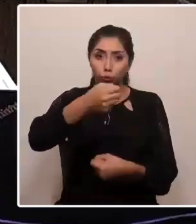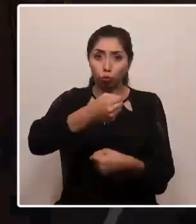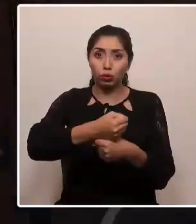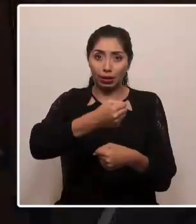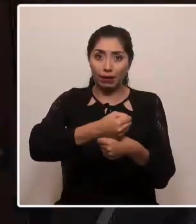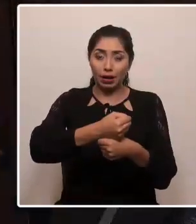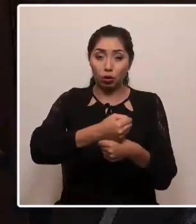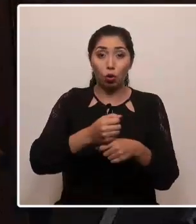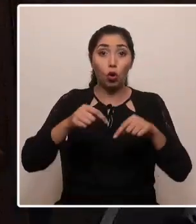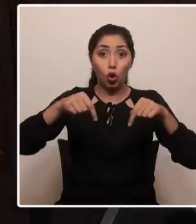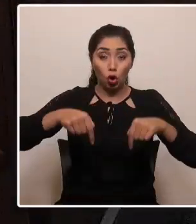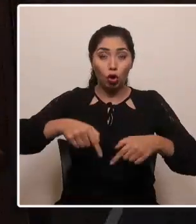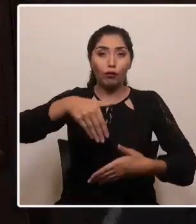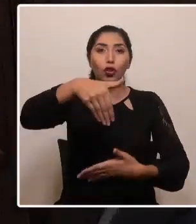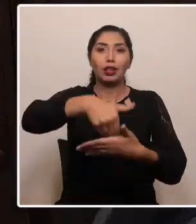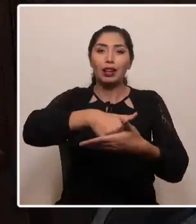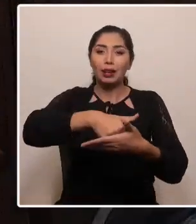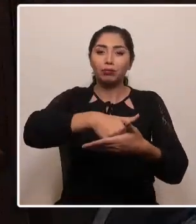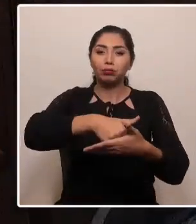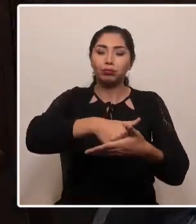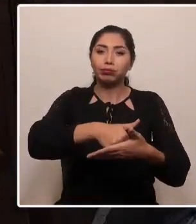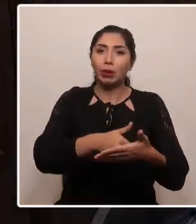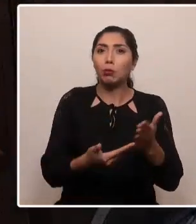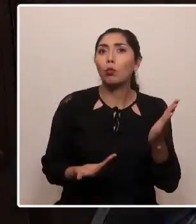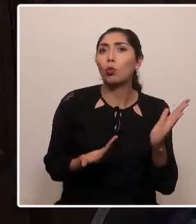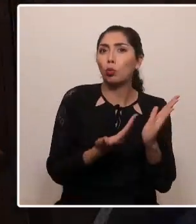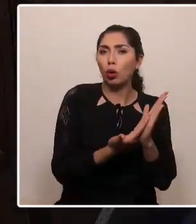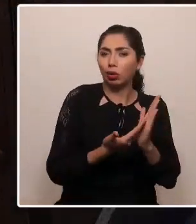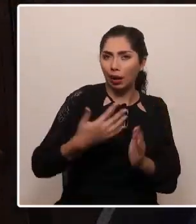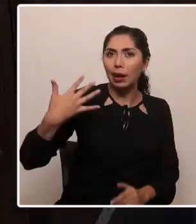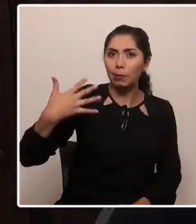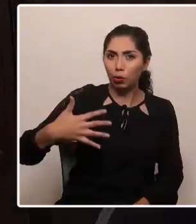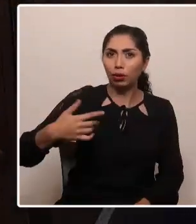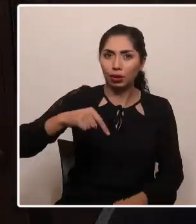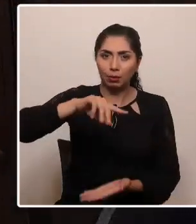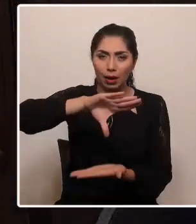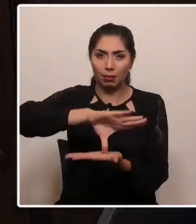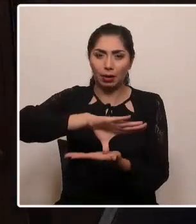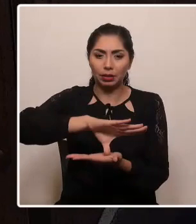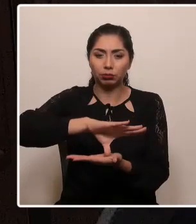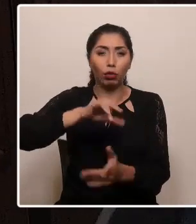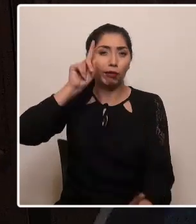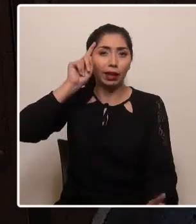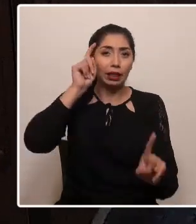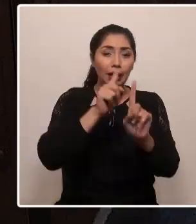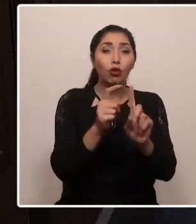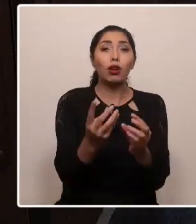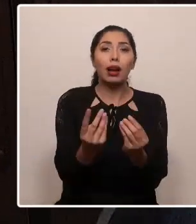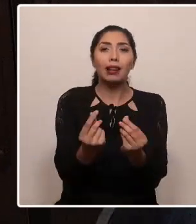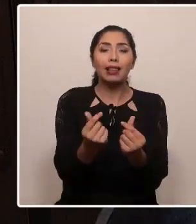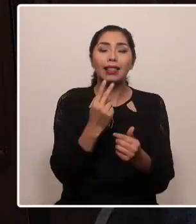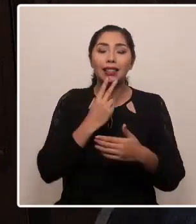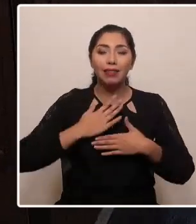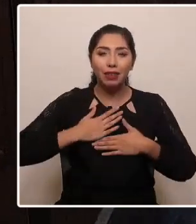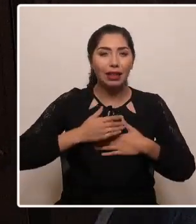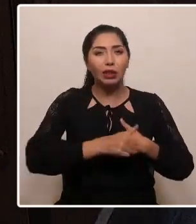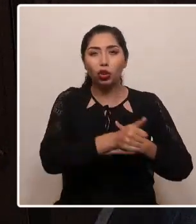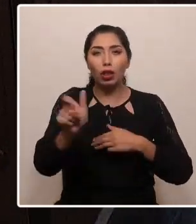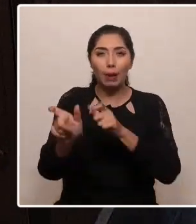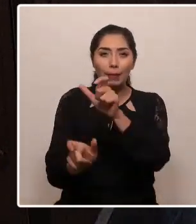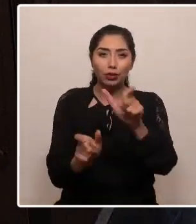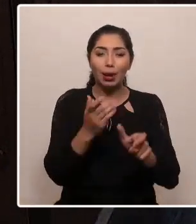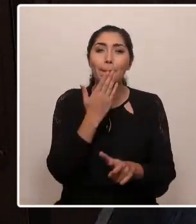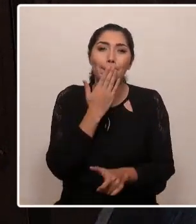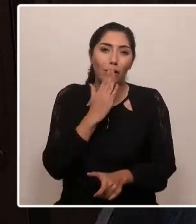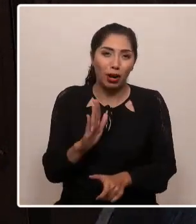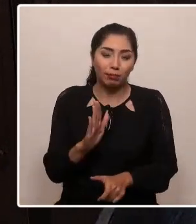que hoy se votarán iniciativas fundamentales para el país, las cuales buscan mejorar la calidad de vida de todas las personas y atender las demandas